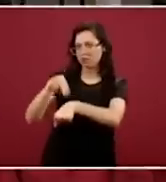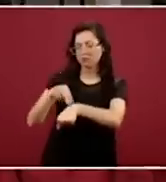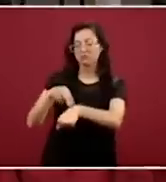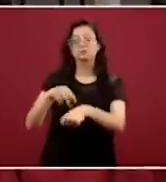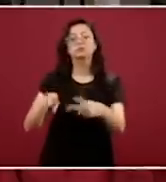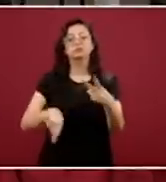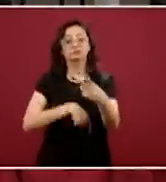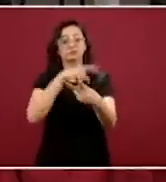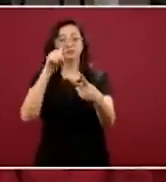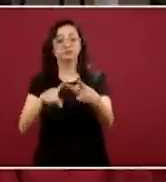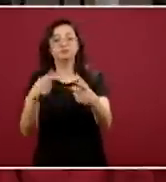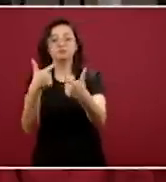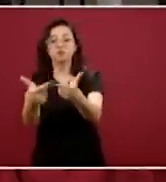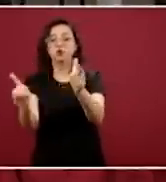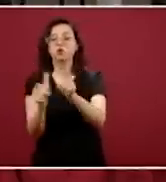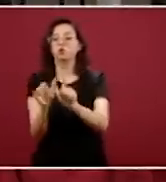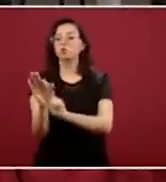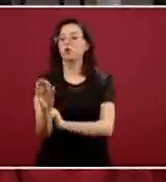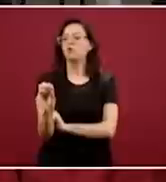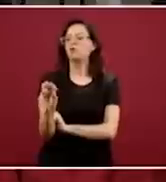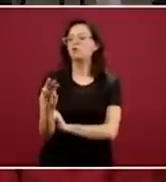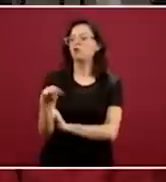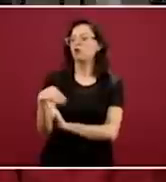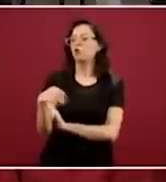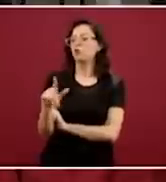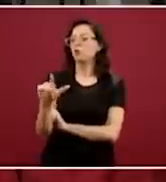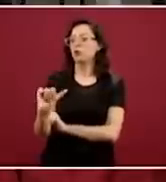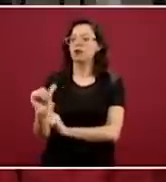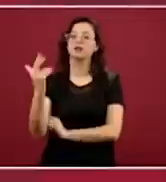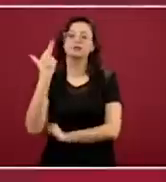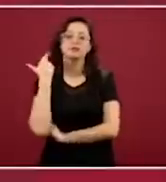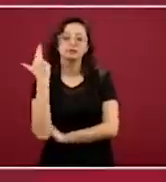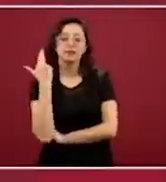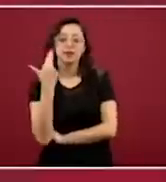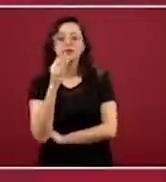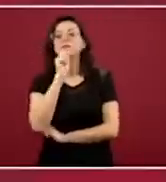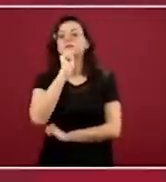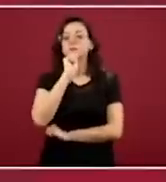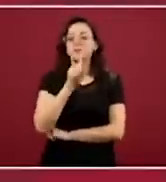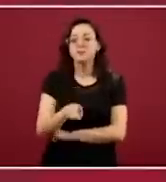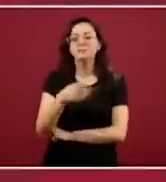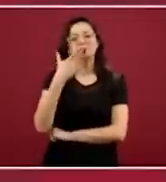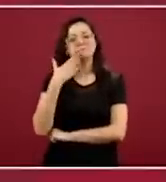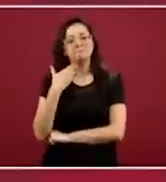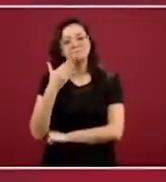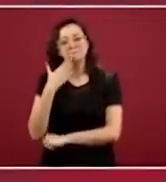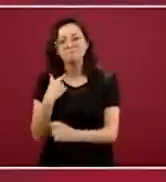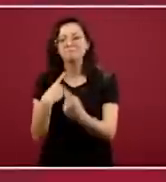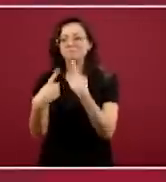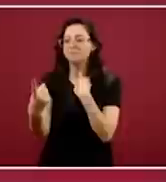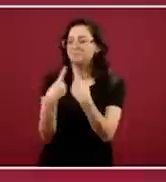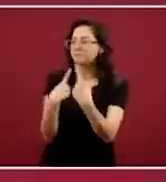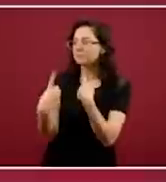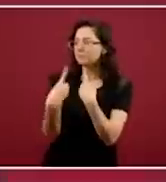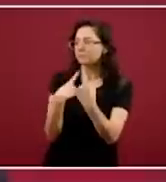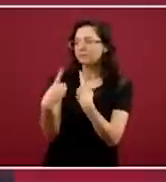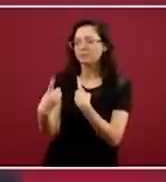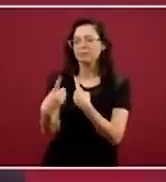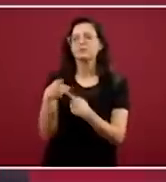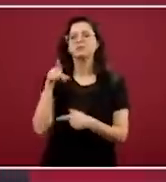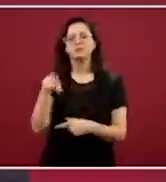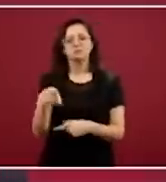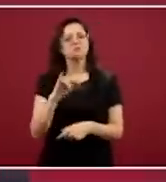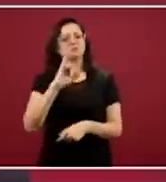Grupo Fórmula, el grupo de radiodifusión, también en una conversación muy amigable ofrecieron dar los